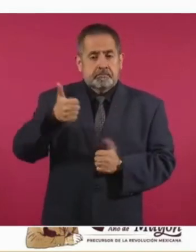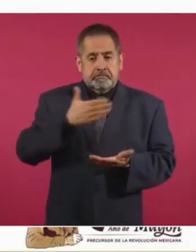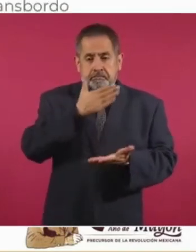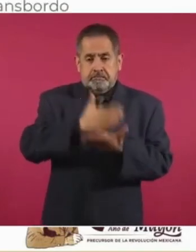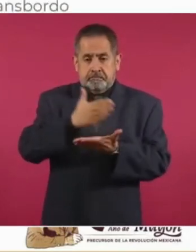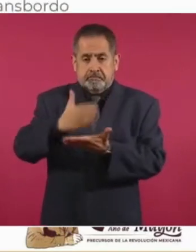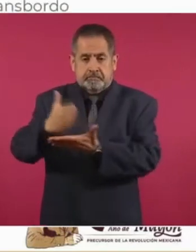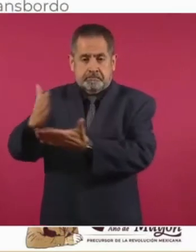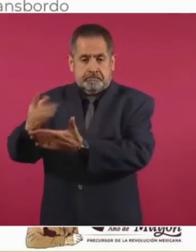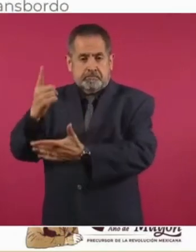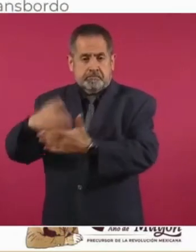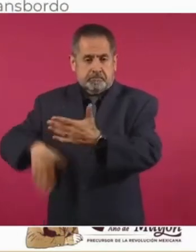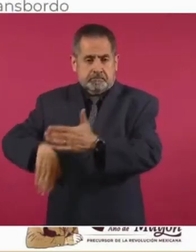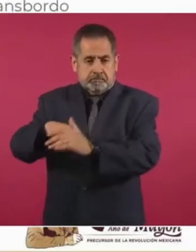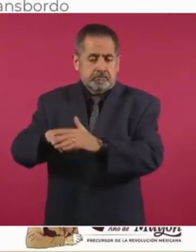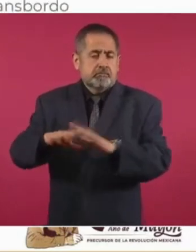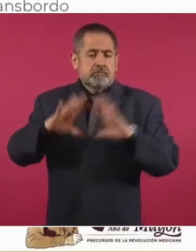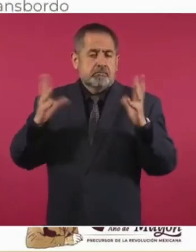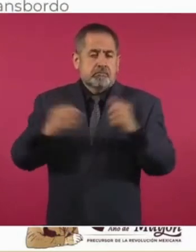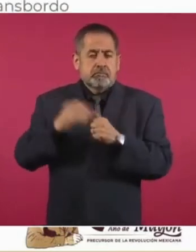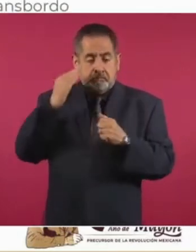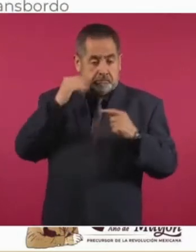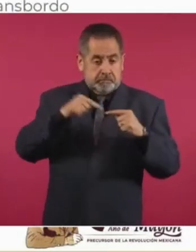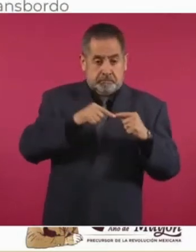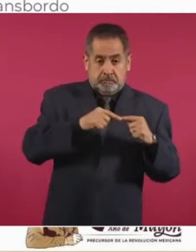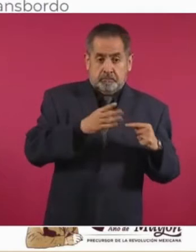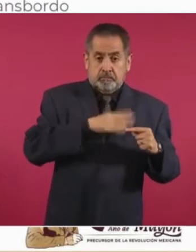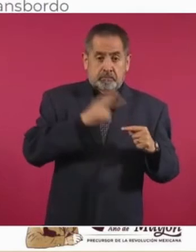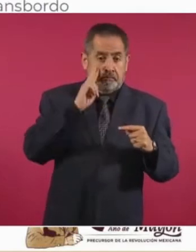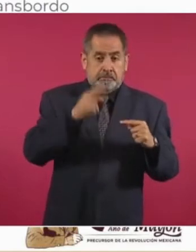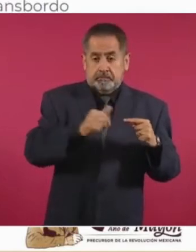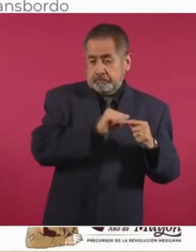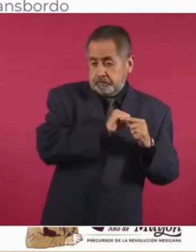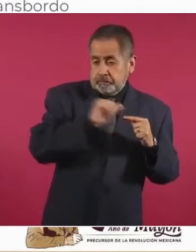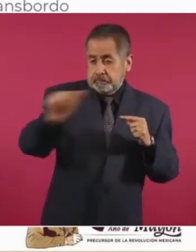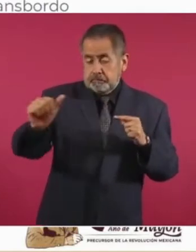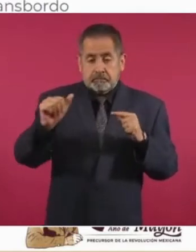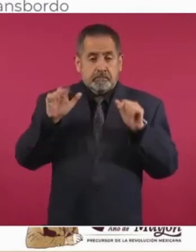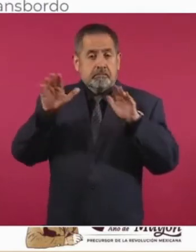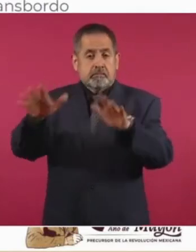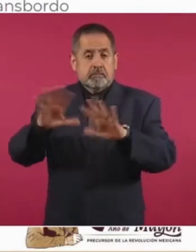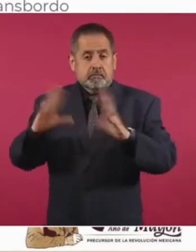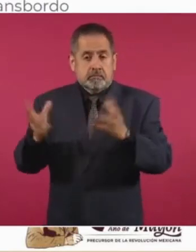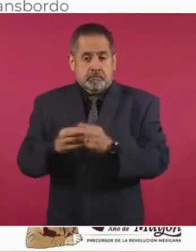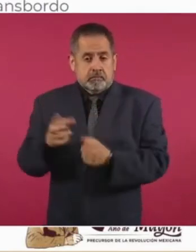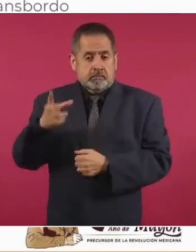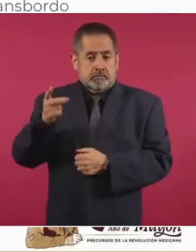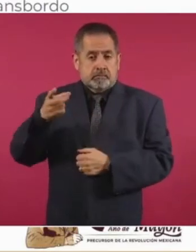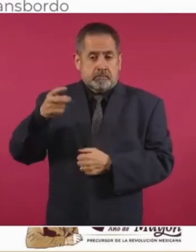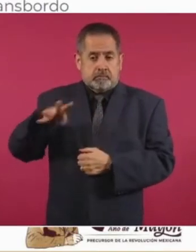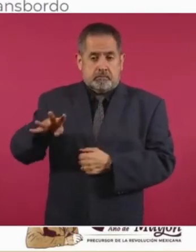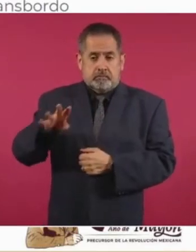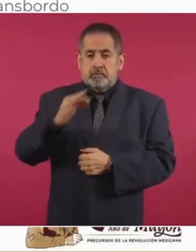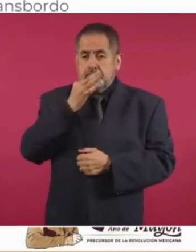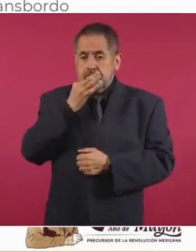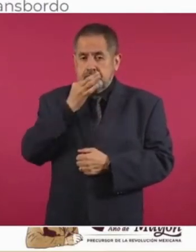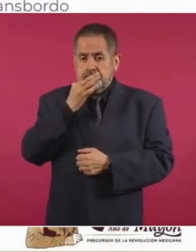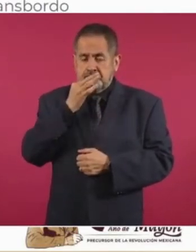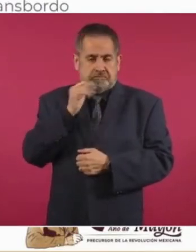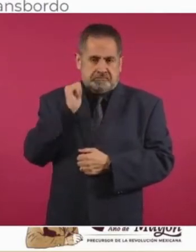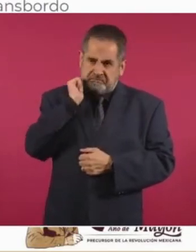una terminal y el tiempo de recorrido desde Buenavista hacia el aeropuerto es de 39 minutos sin